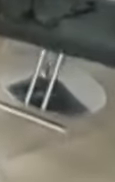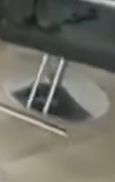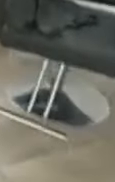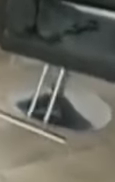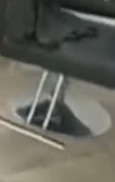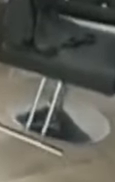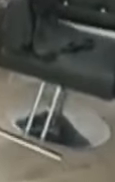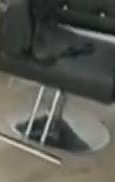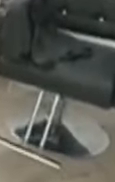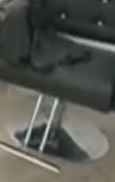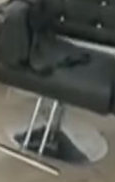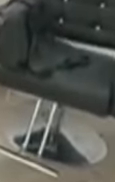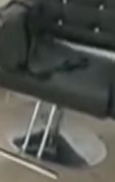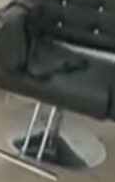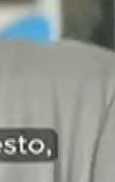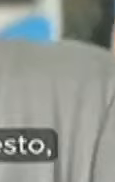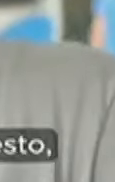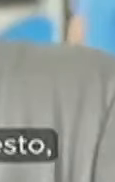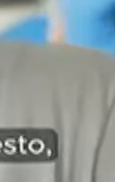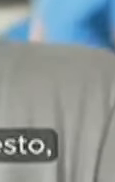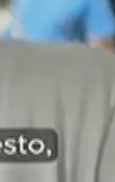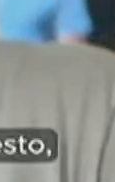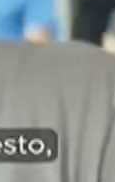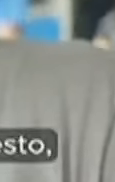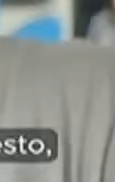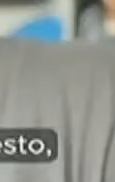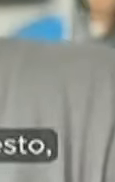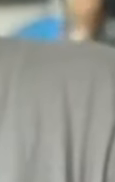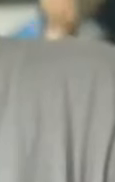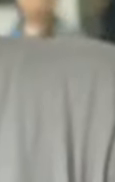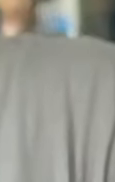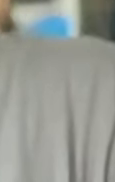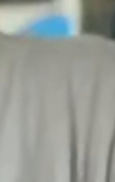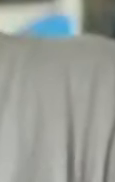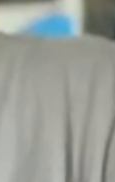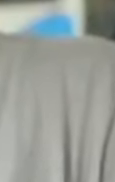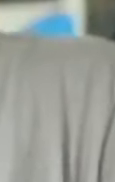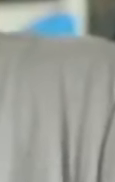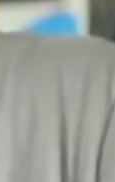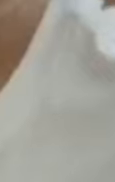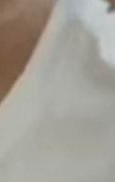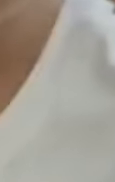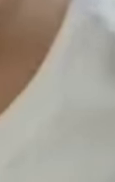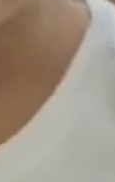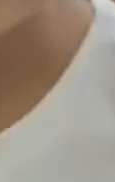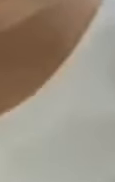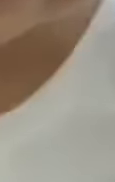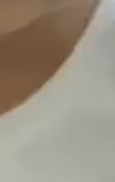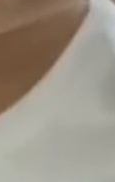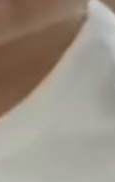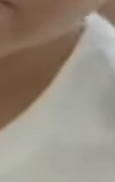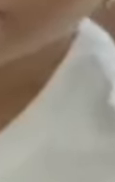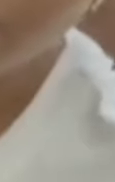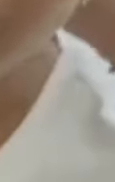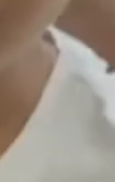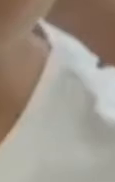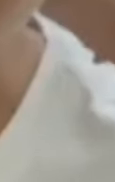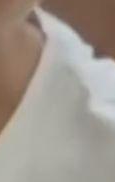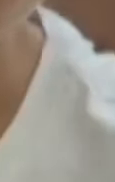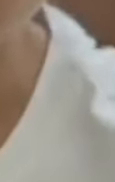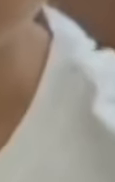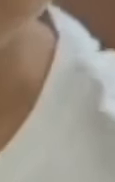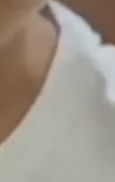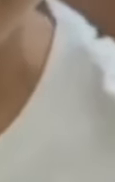sí. Sí, se lo. Estamos orgullosos de él por esto. Esto es gracias a él. Gracias a mi